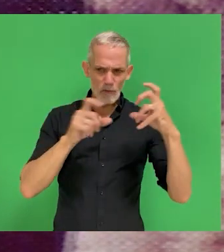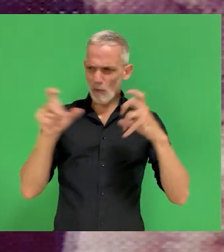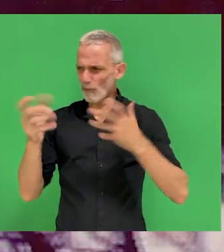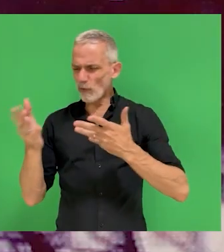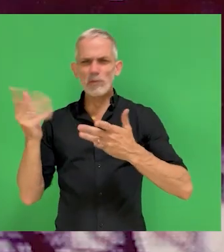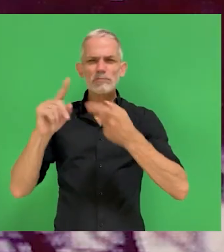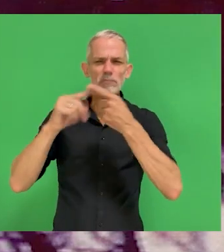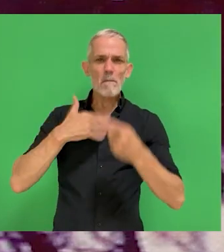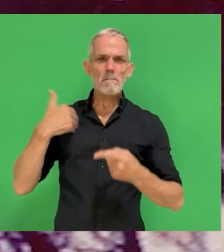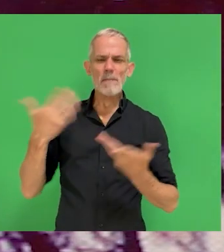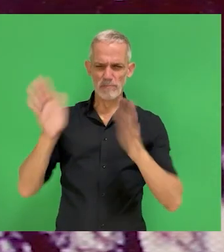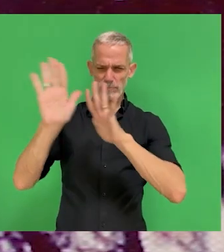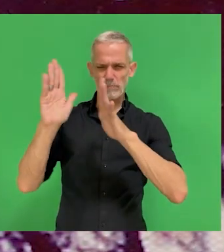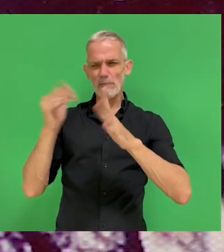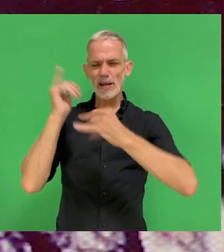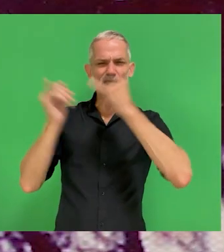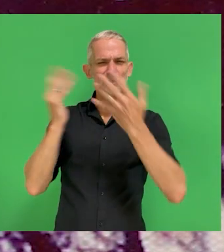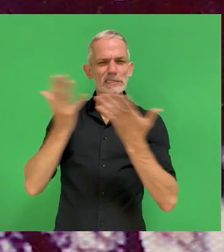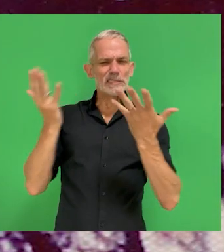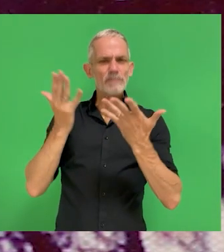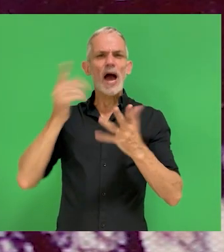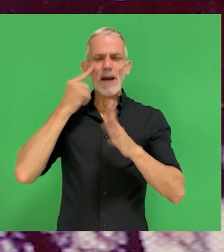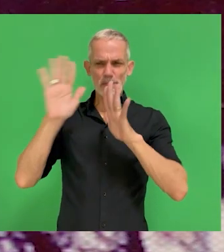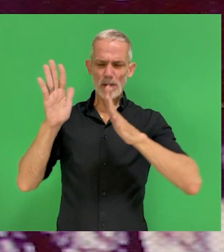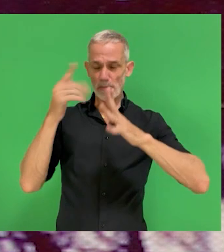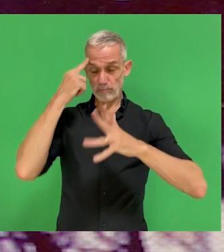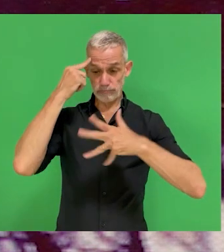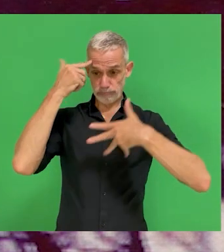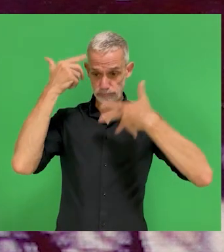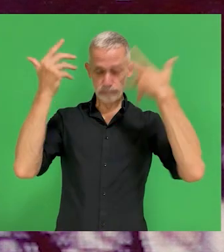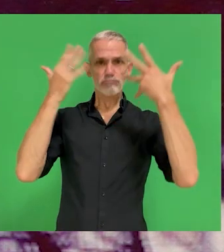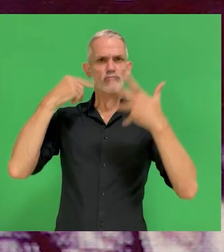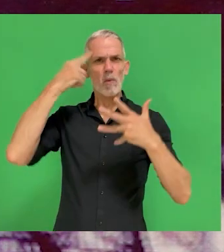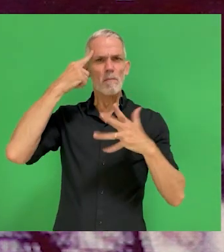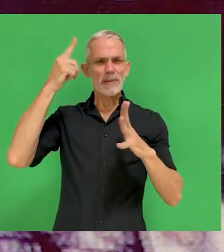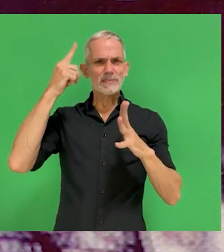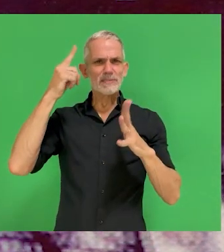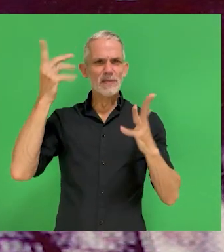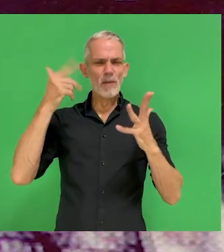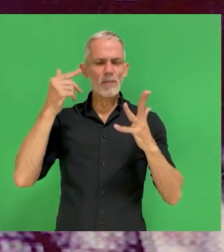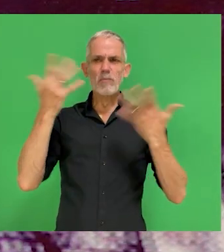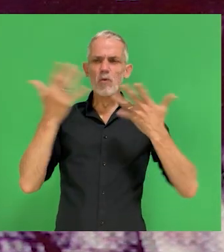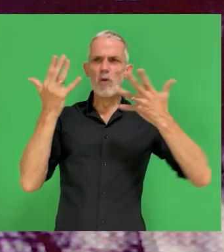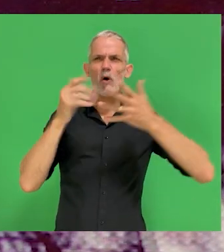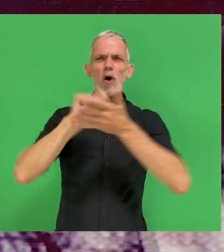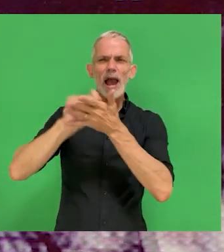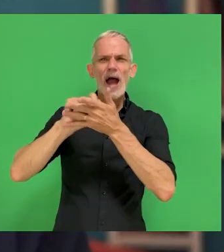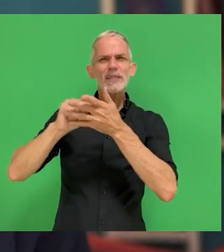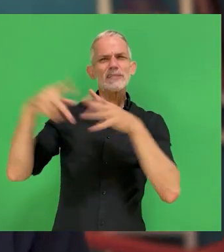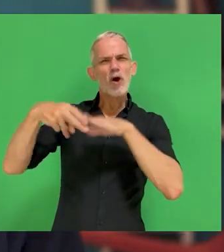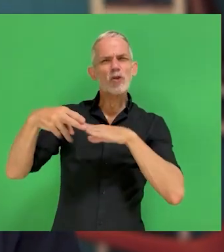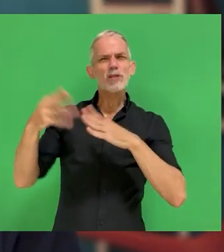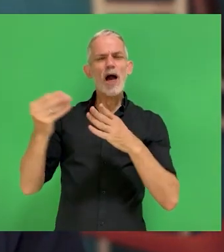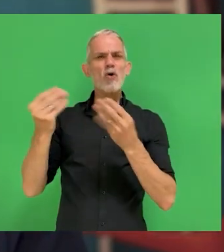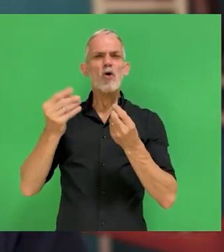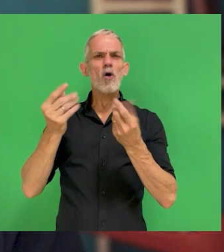empecé a hablar con mi mamá, pero a ver, empecé como a delirar, ¿no? Estaba por ahí pinchado el circuito de las cartas,